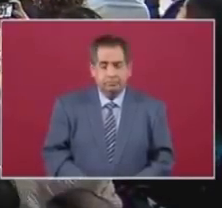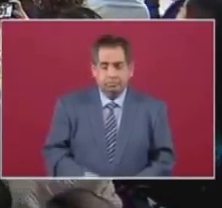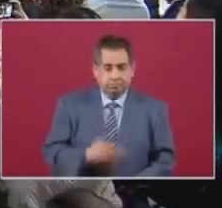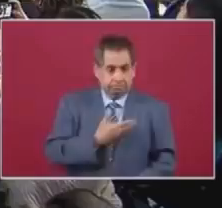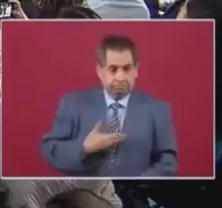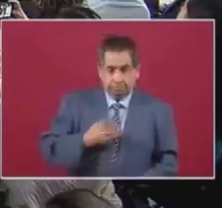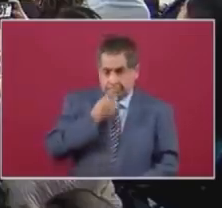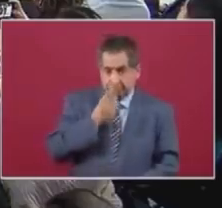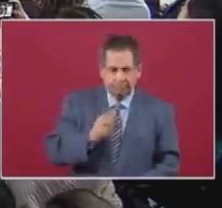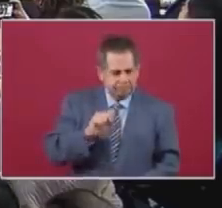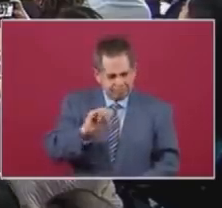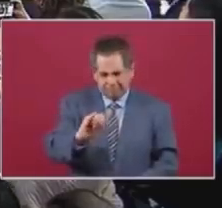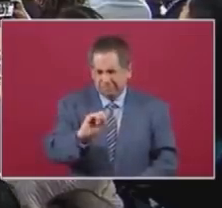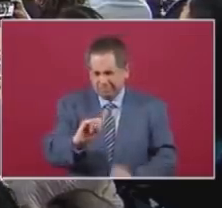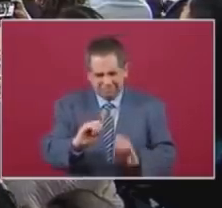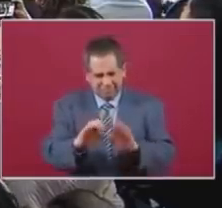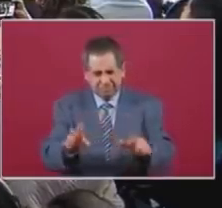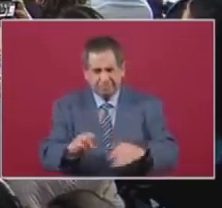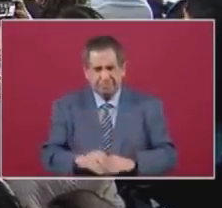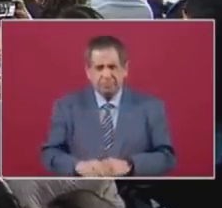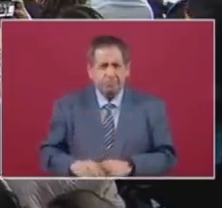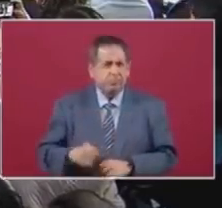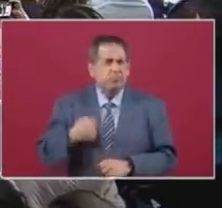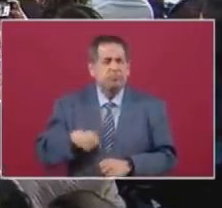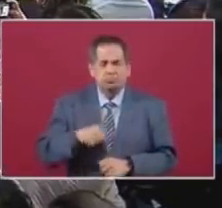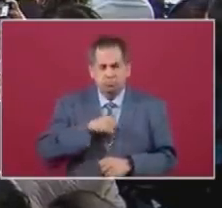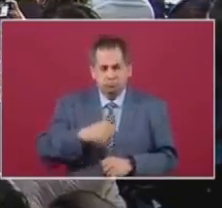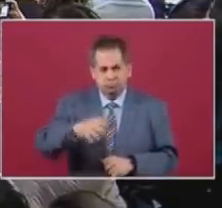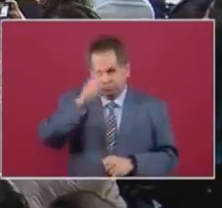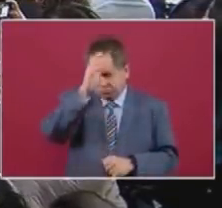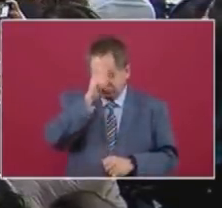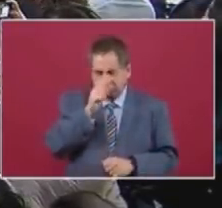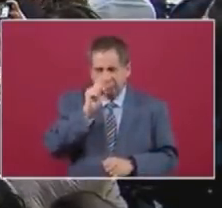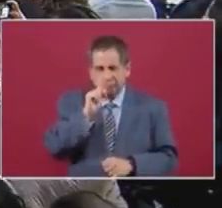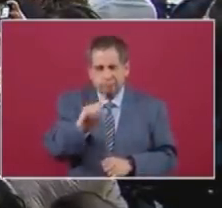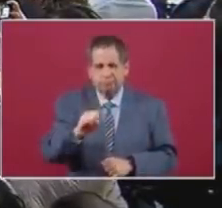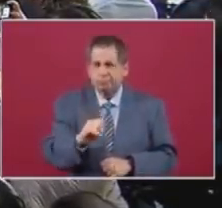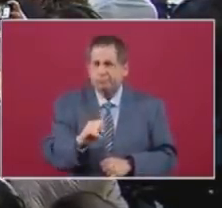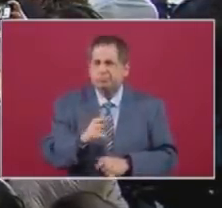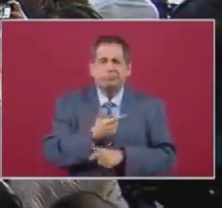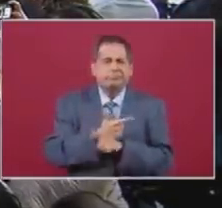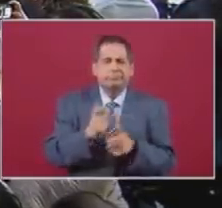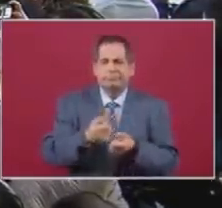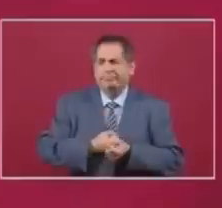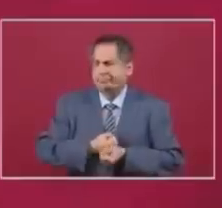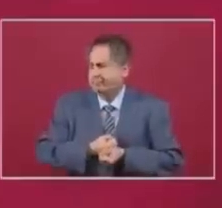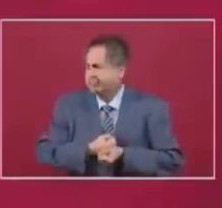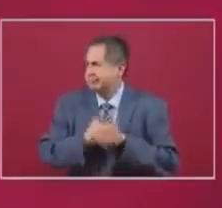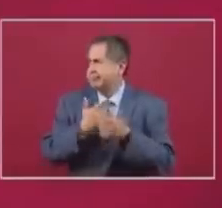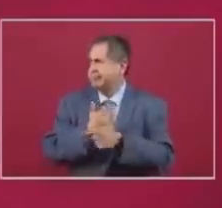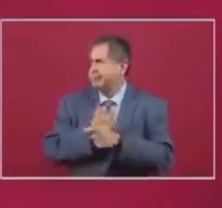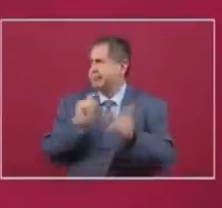Sí, nosotros somos partidarios de la libertad de expresión,